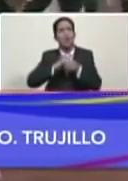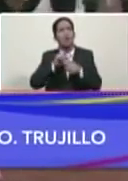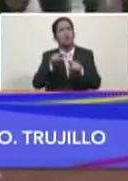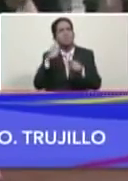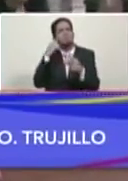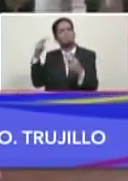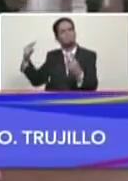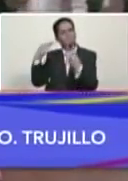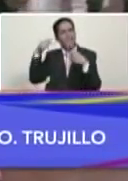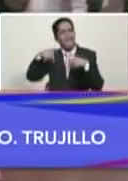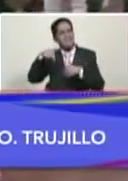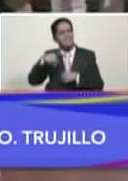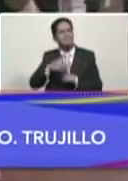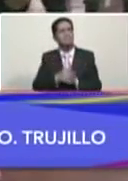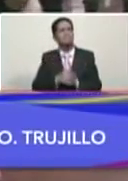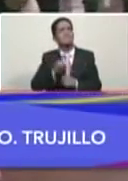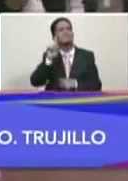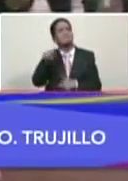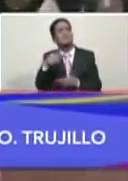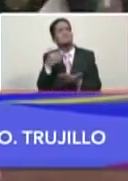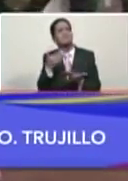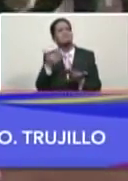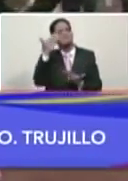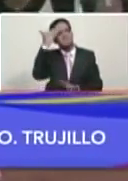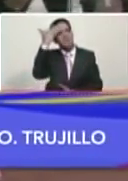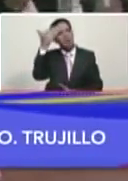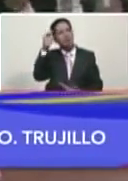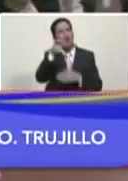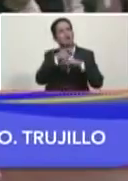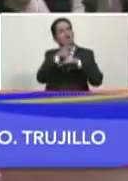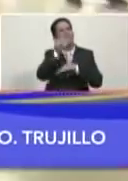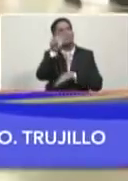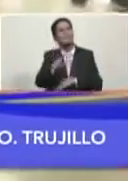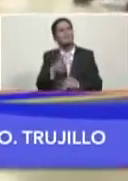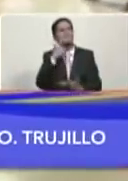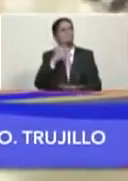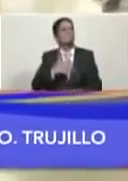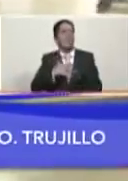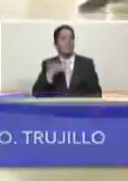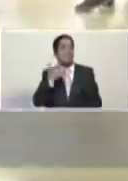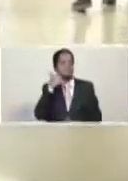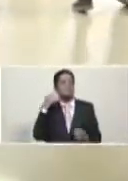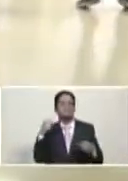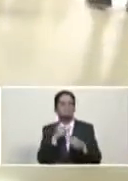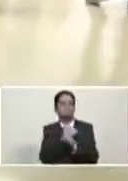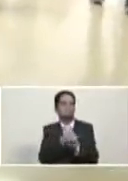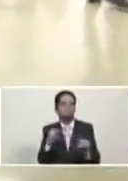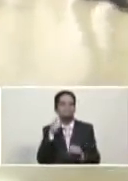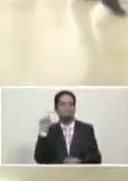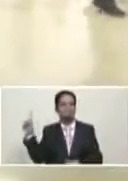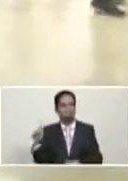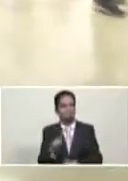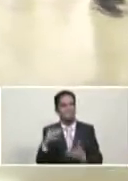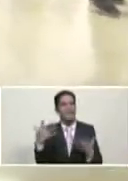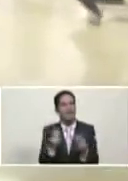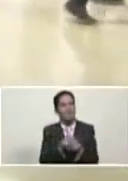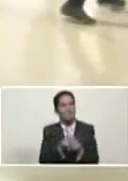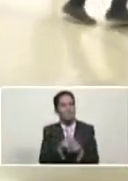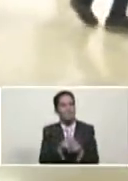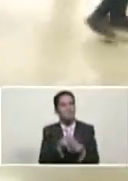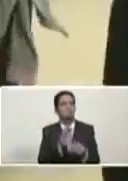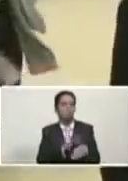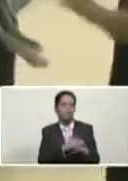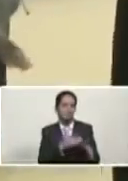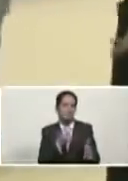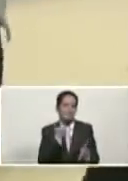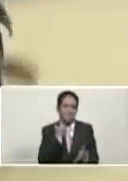en cuenta acá. También le damos de aquí un saludo al gobernador, que lastimosamente no está aquí con nosotros por cuestiones de salud.